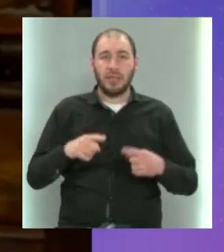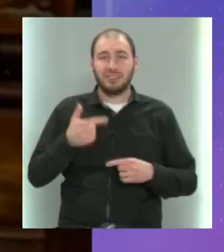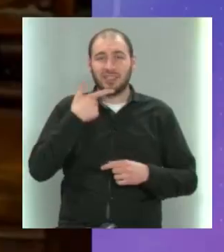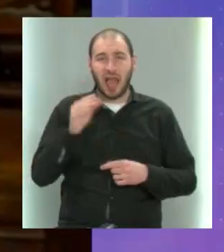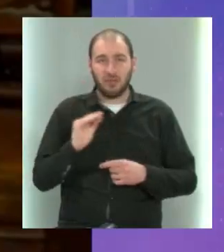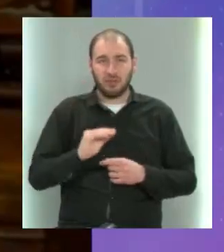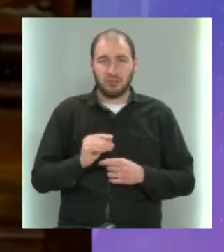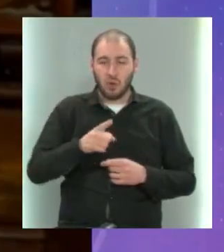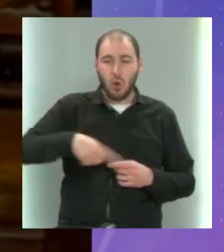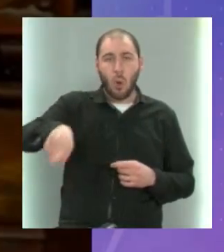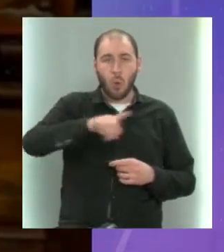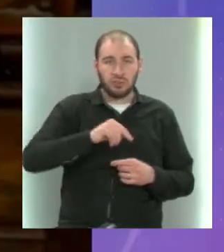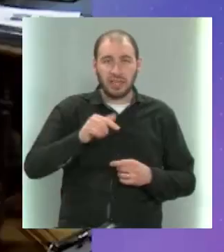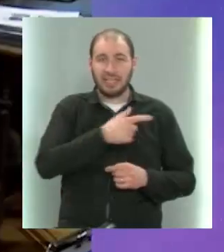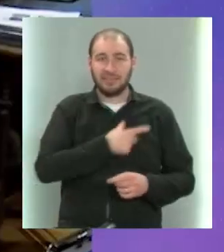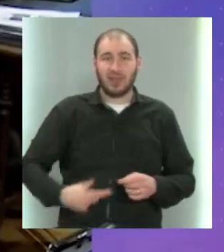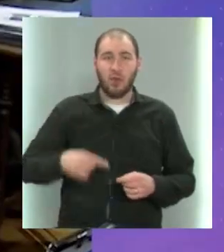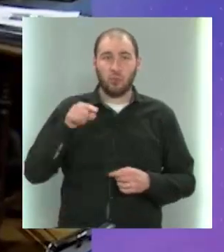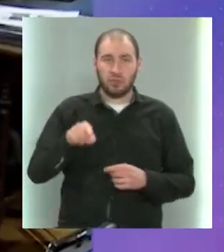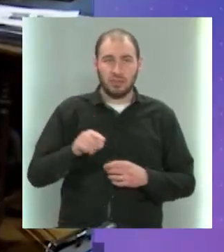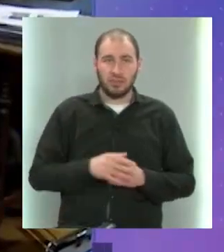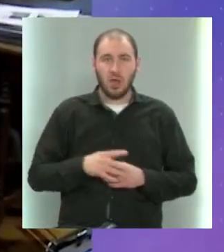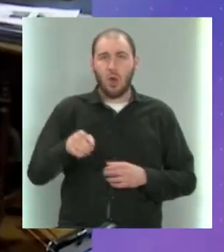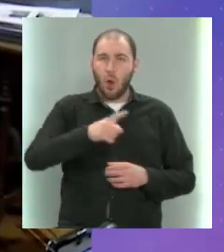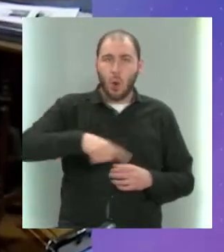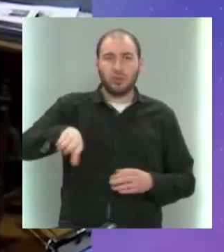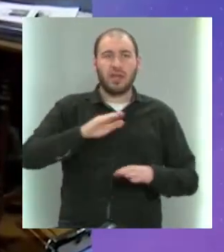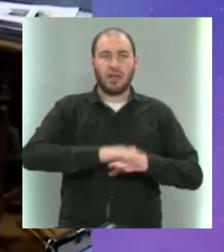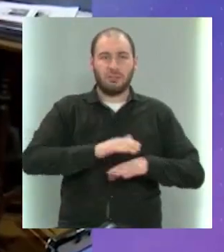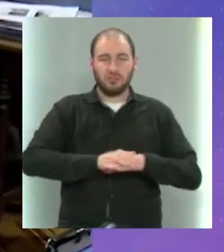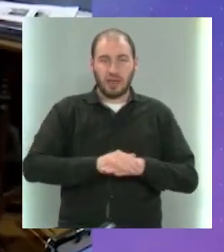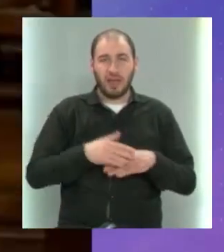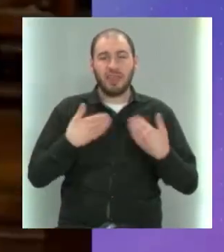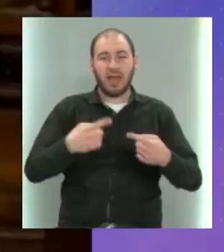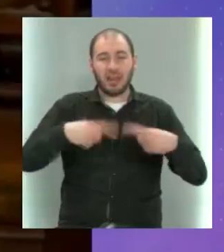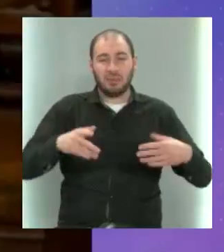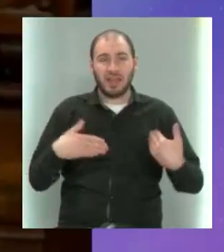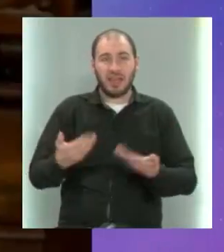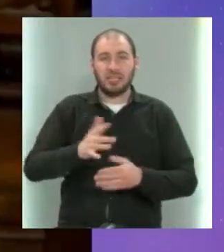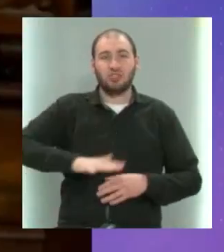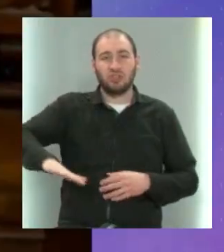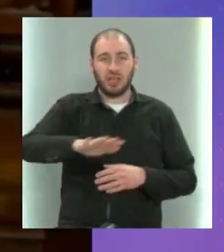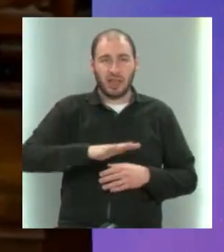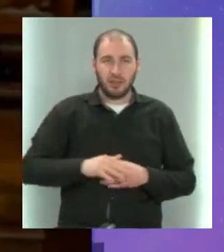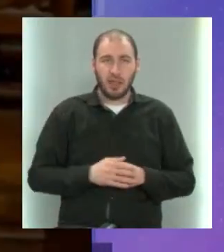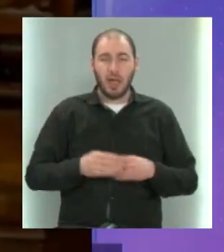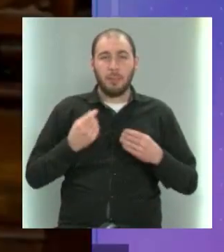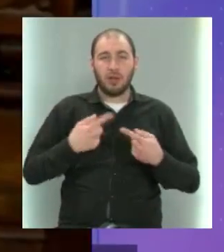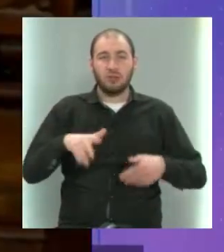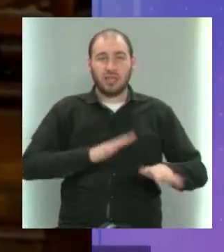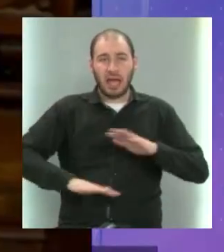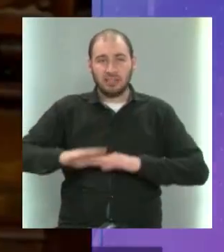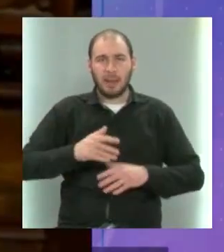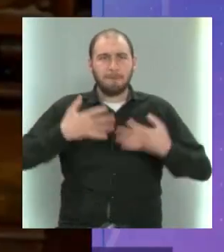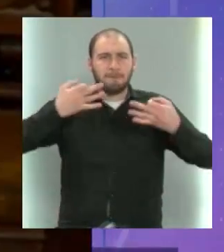senadores, ustedes son el Estado. Ustedes son los responsables de darles herramientas a la sociedad para actuar de una